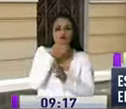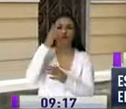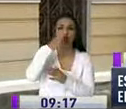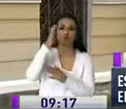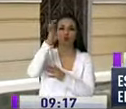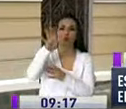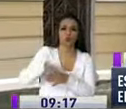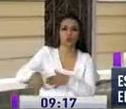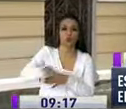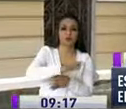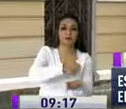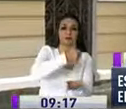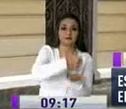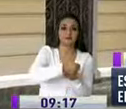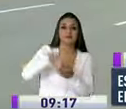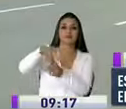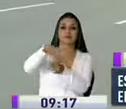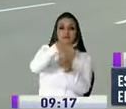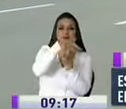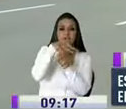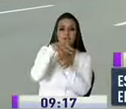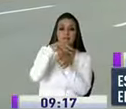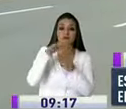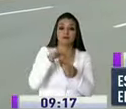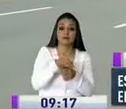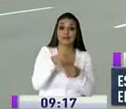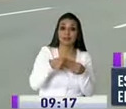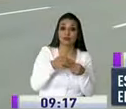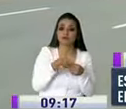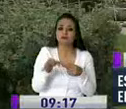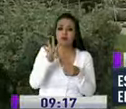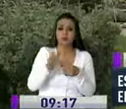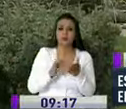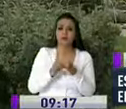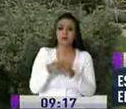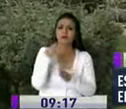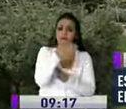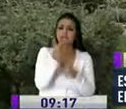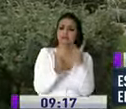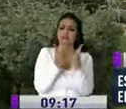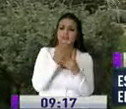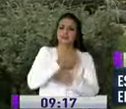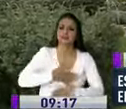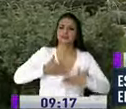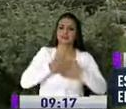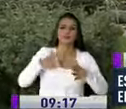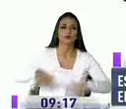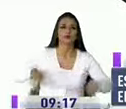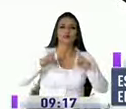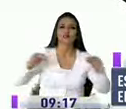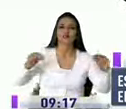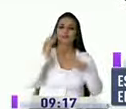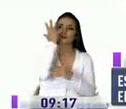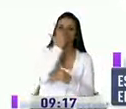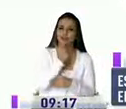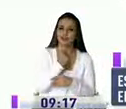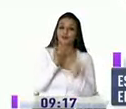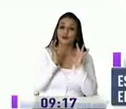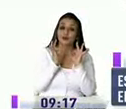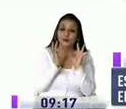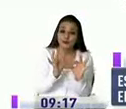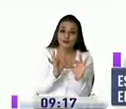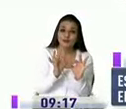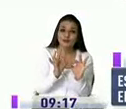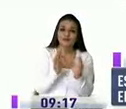por las plazas y parques de la ciudad. A tan solo 40 minutos de Quito, usted podrá disfrutar de paisajes únicos y será el momento propicio